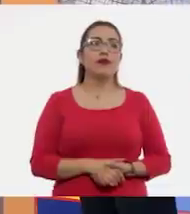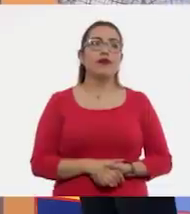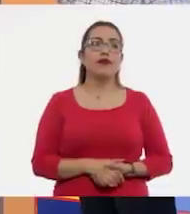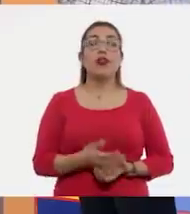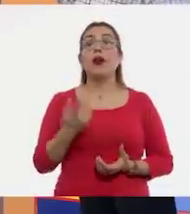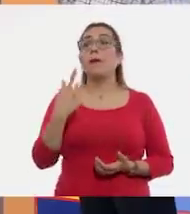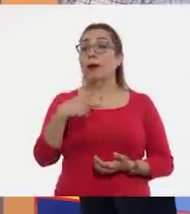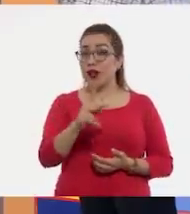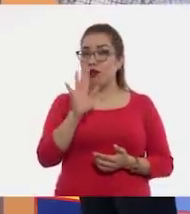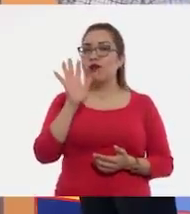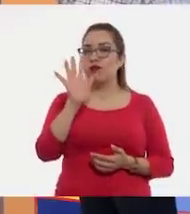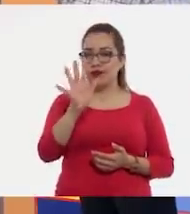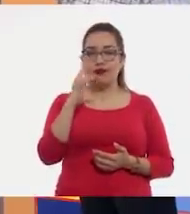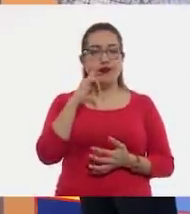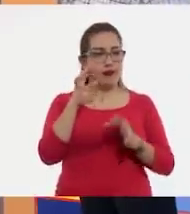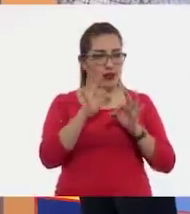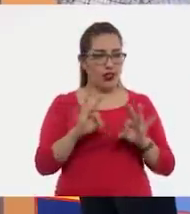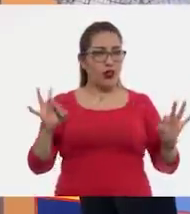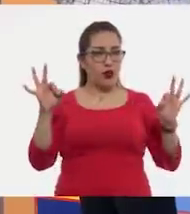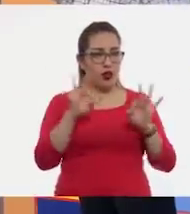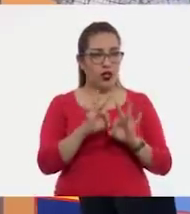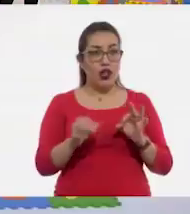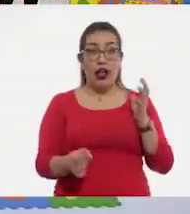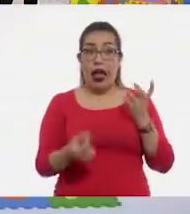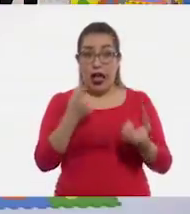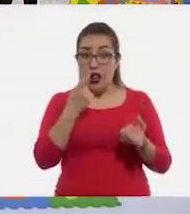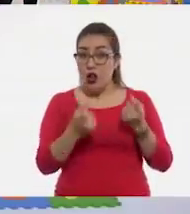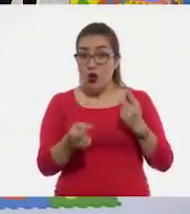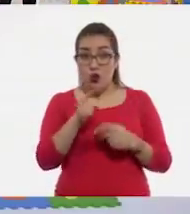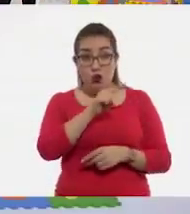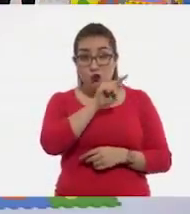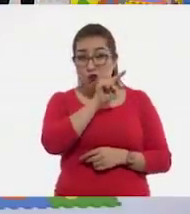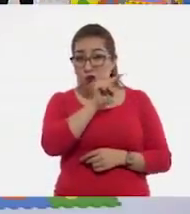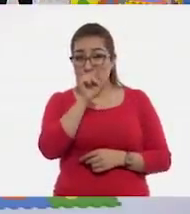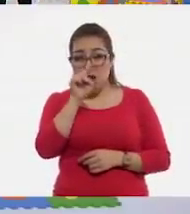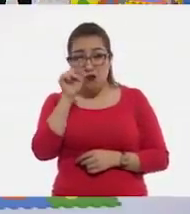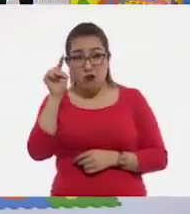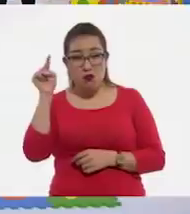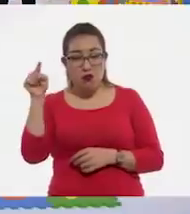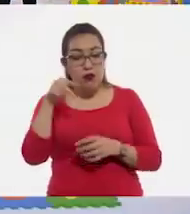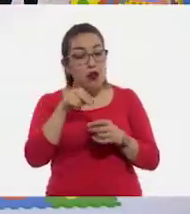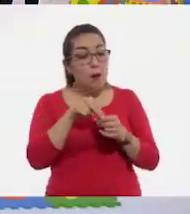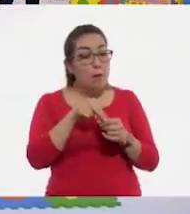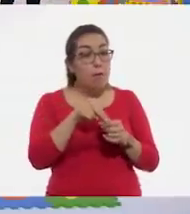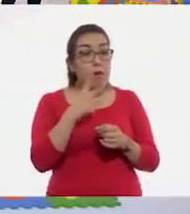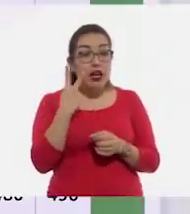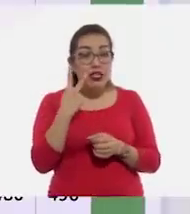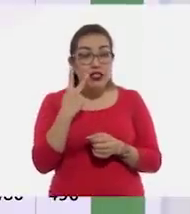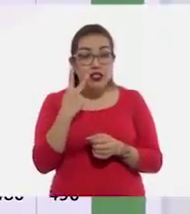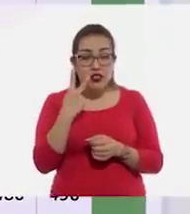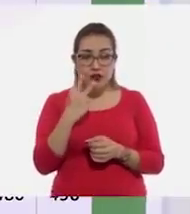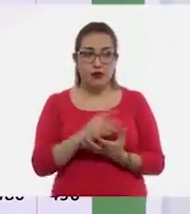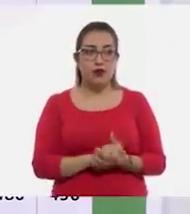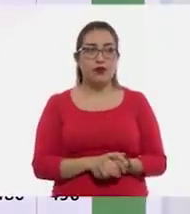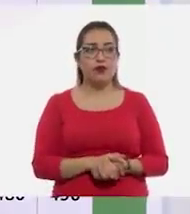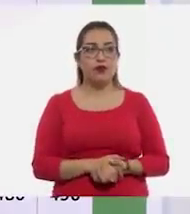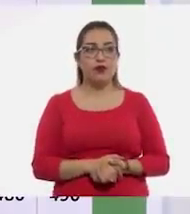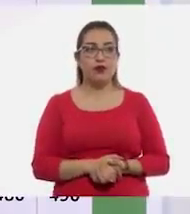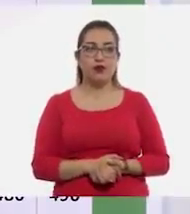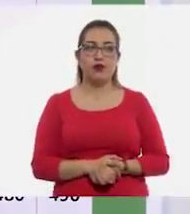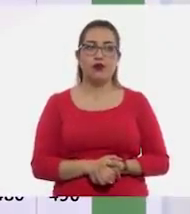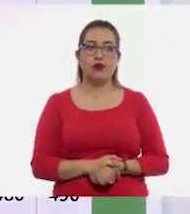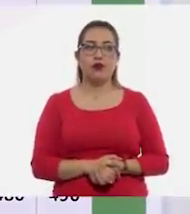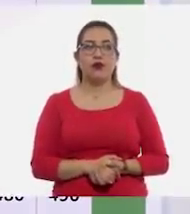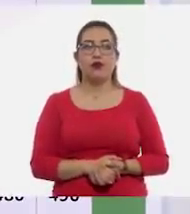hay algo importante, si te das cuenta, hay cuadros que no tienen número. Número. Si Oscar pasa por este